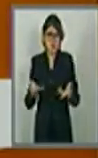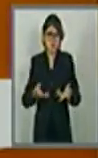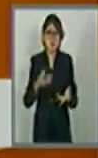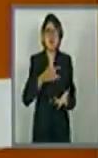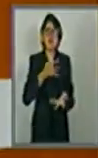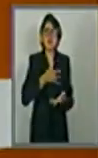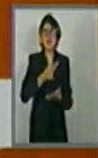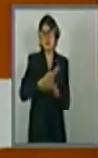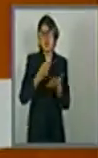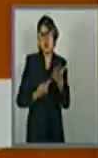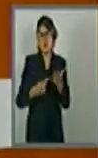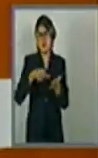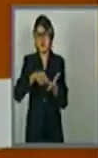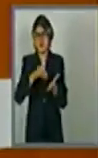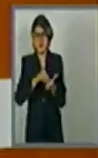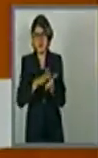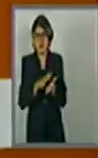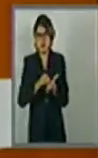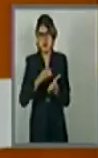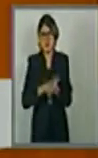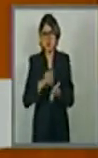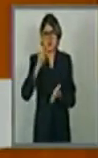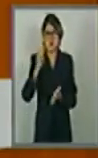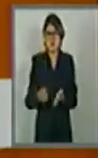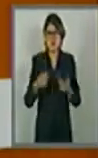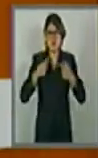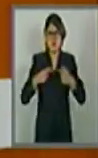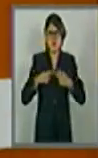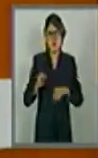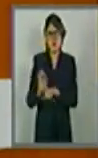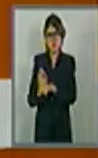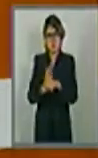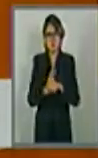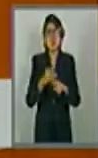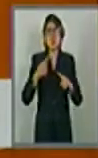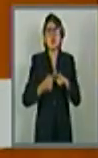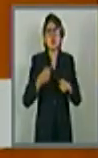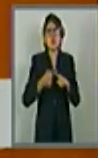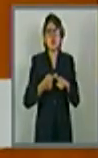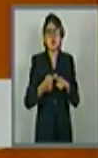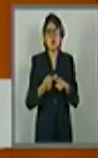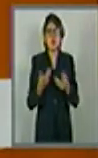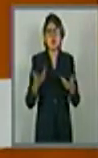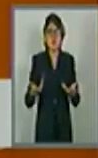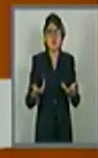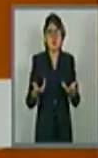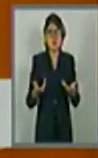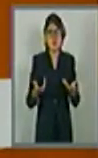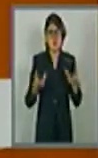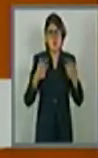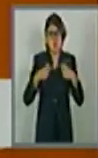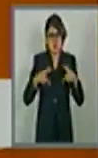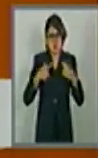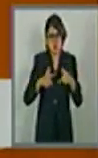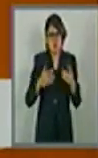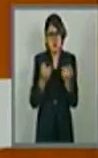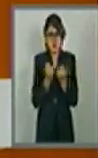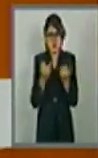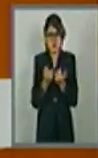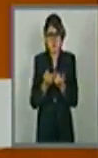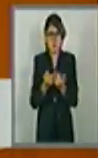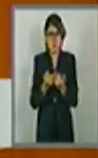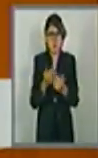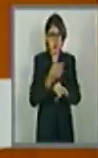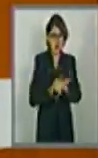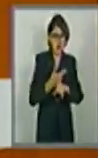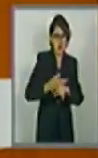programas sociales el padrón de beneficiarios de estos programas sociales el cronograma de ejecución de los